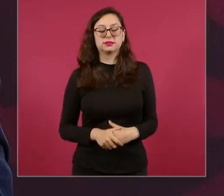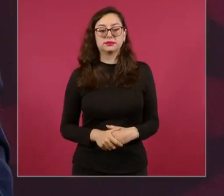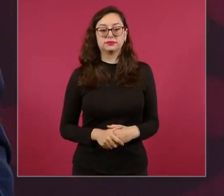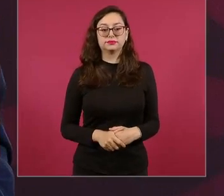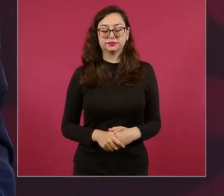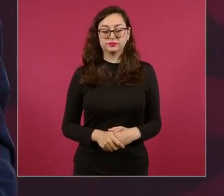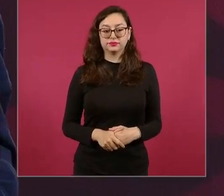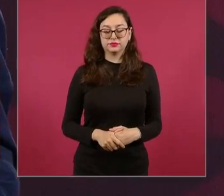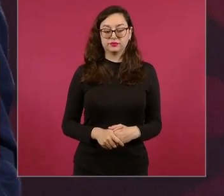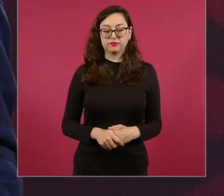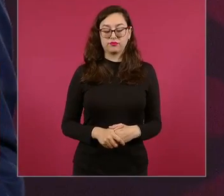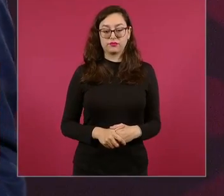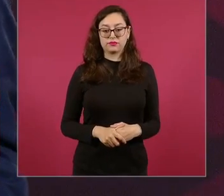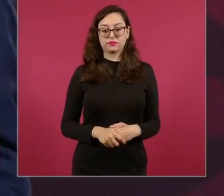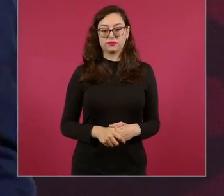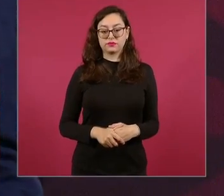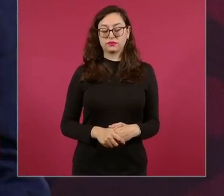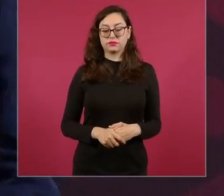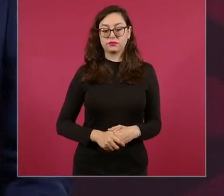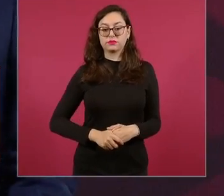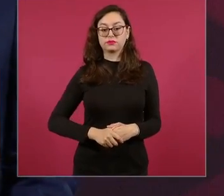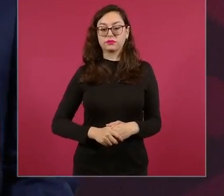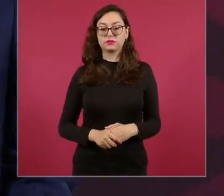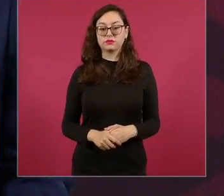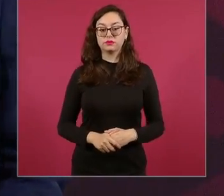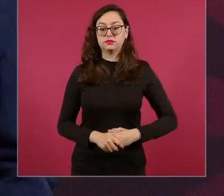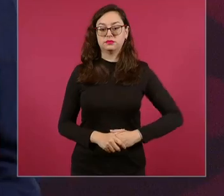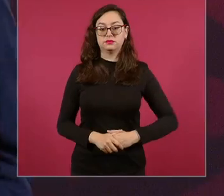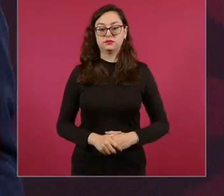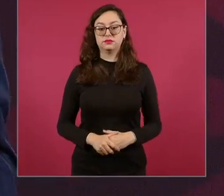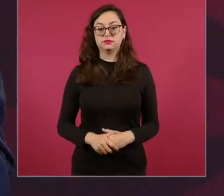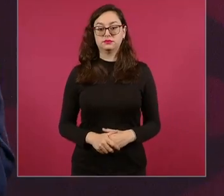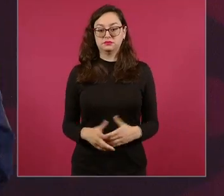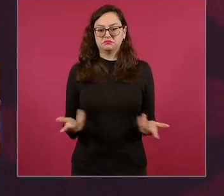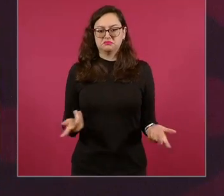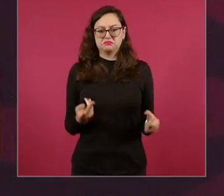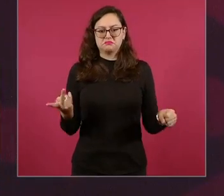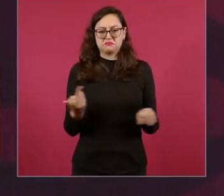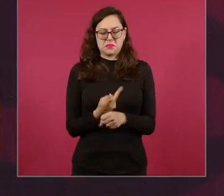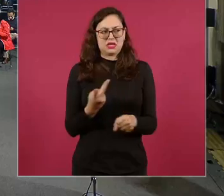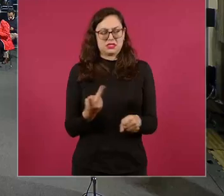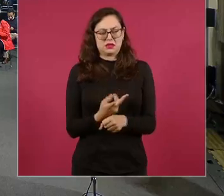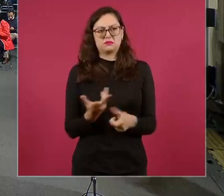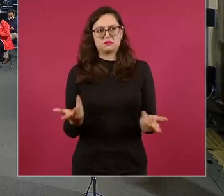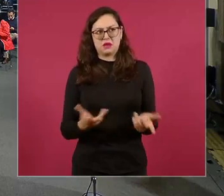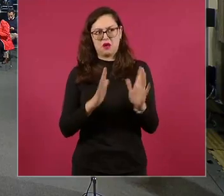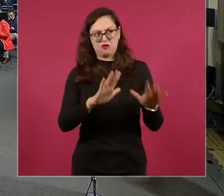y que nos diga qué está pasando bueno